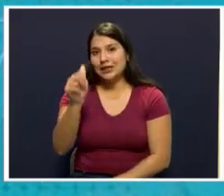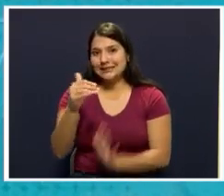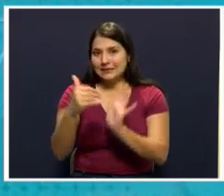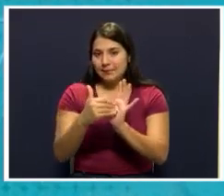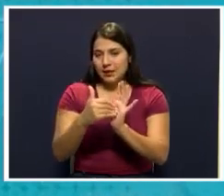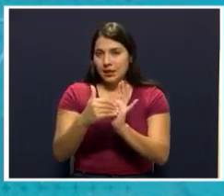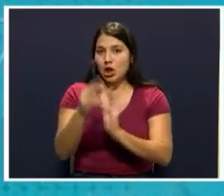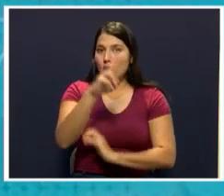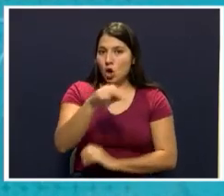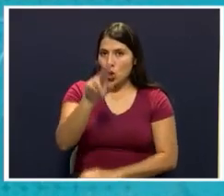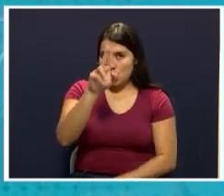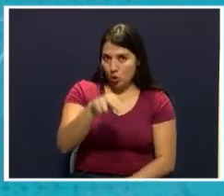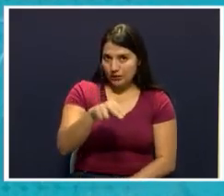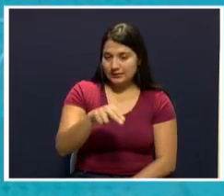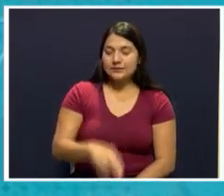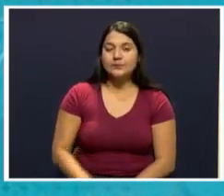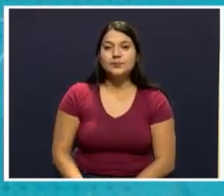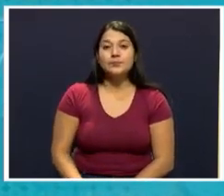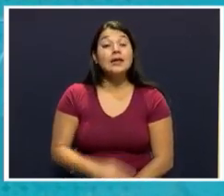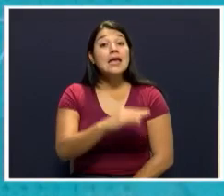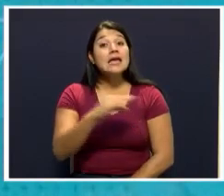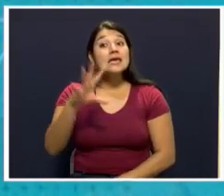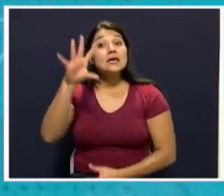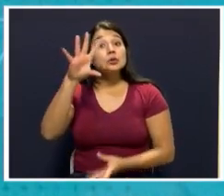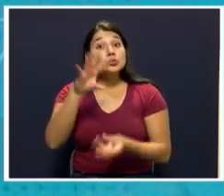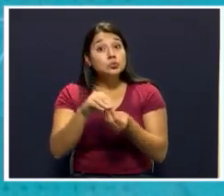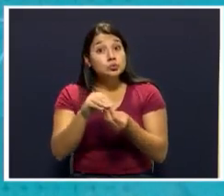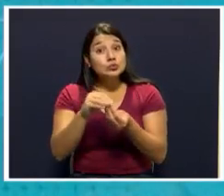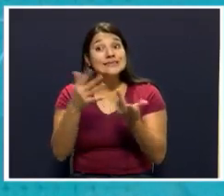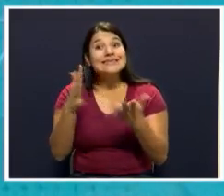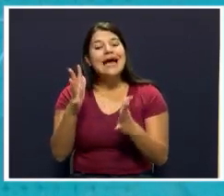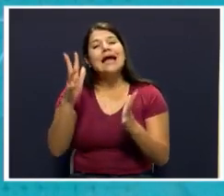con el incremento del monto. Y en total se han hecho